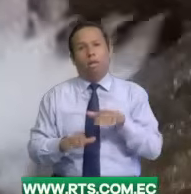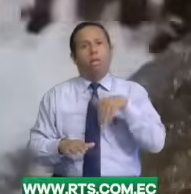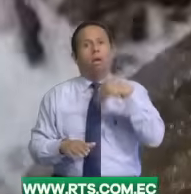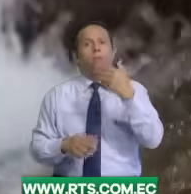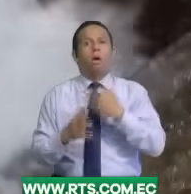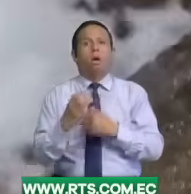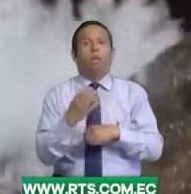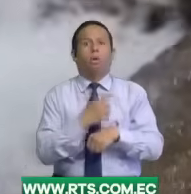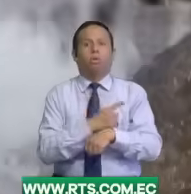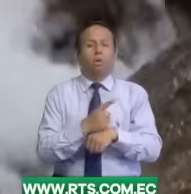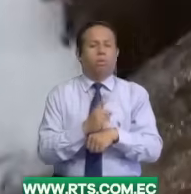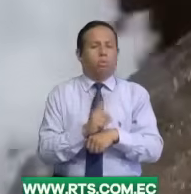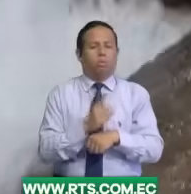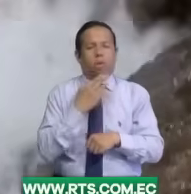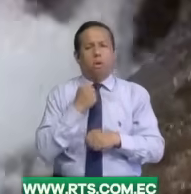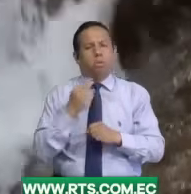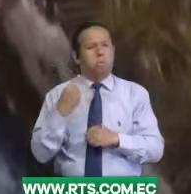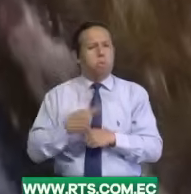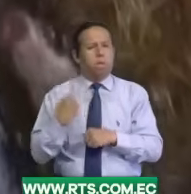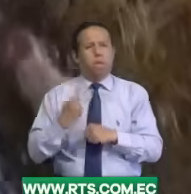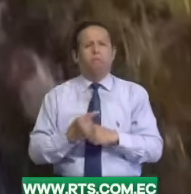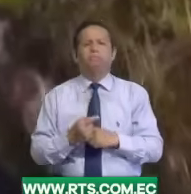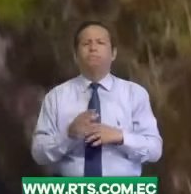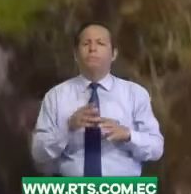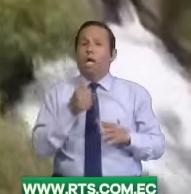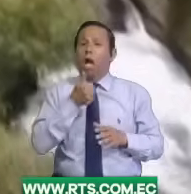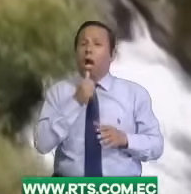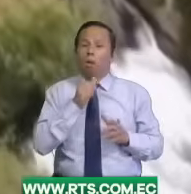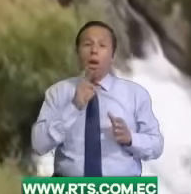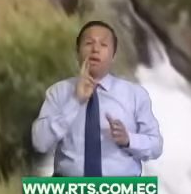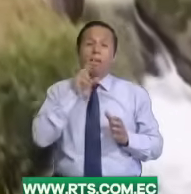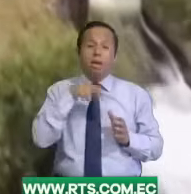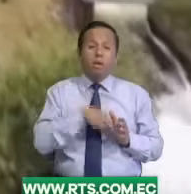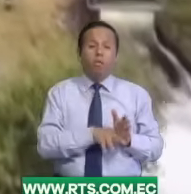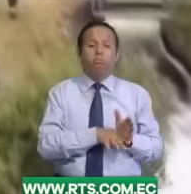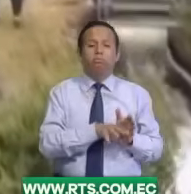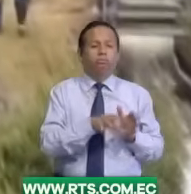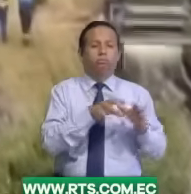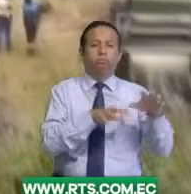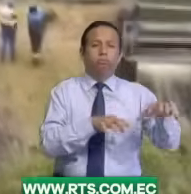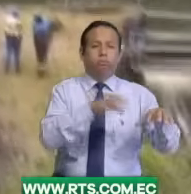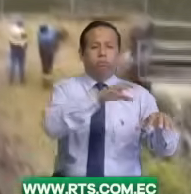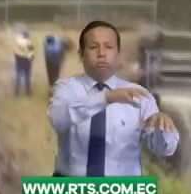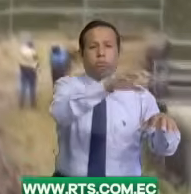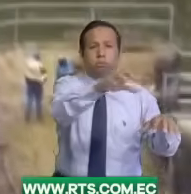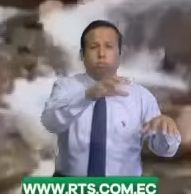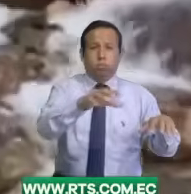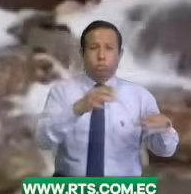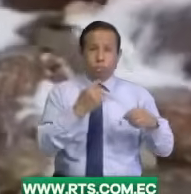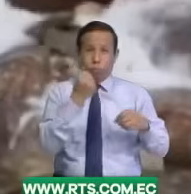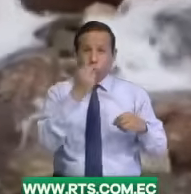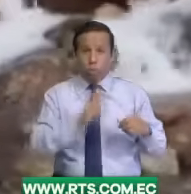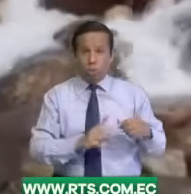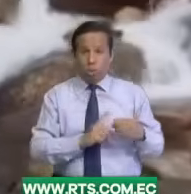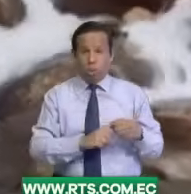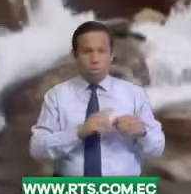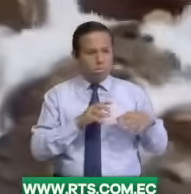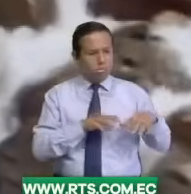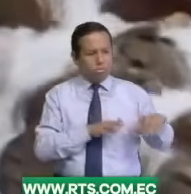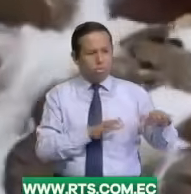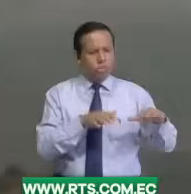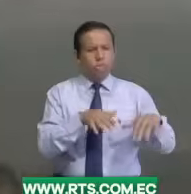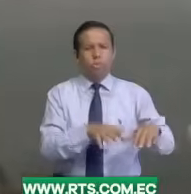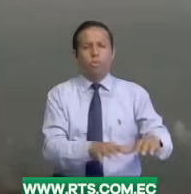14. Los niveles de los principales embalses que abastecen a la ciudad son Salve Facha y Mica Quito Sur. Estos